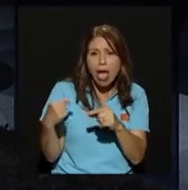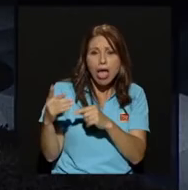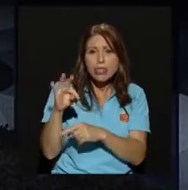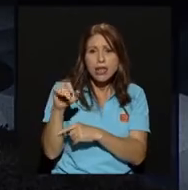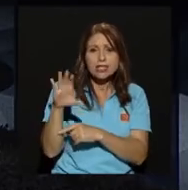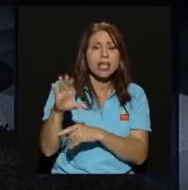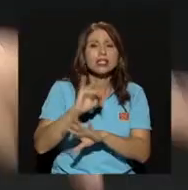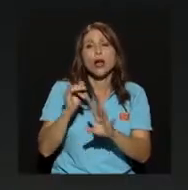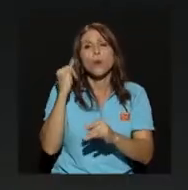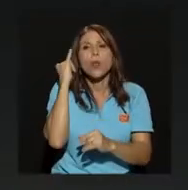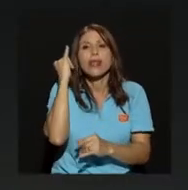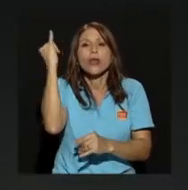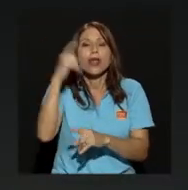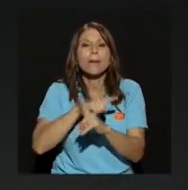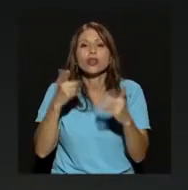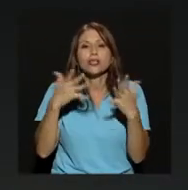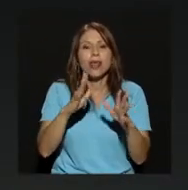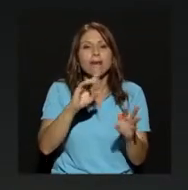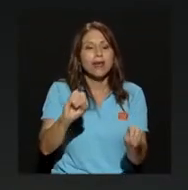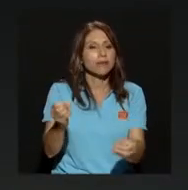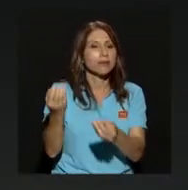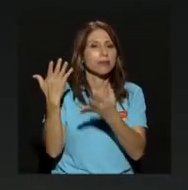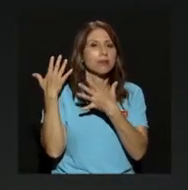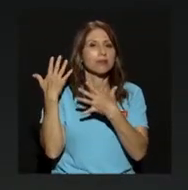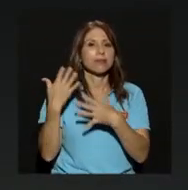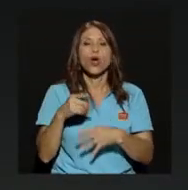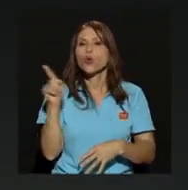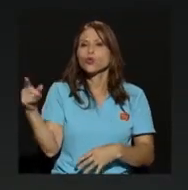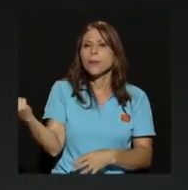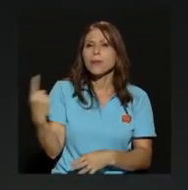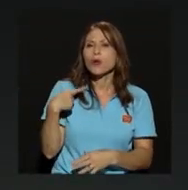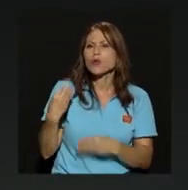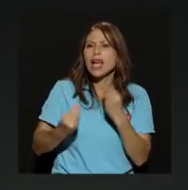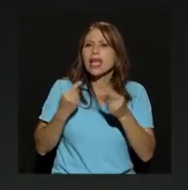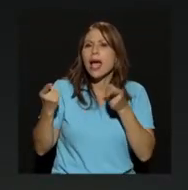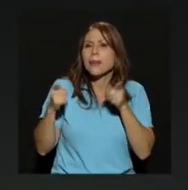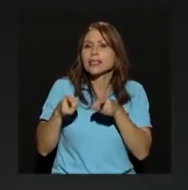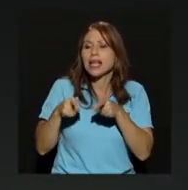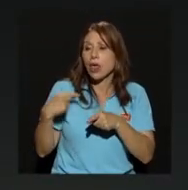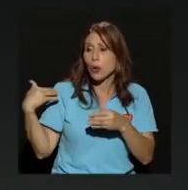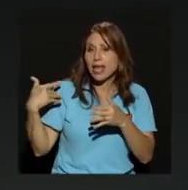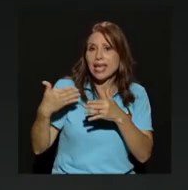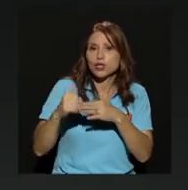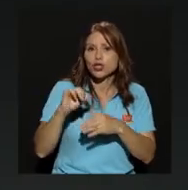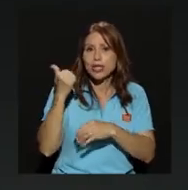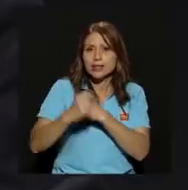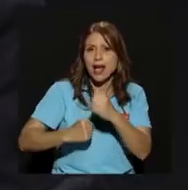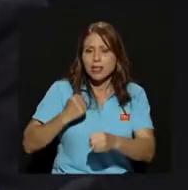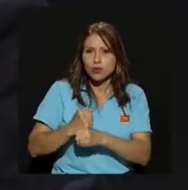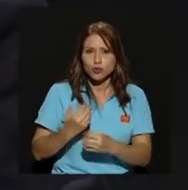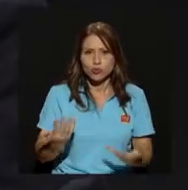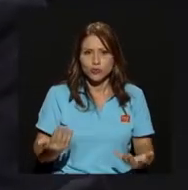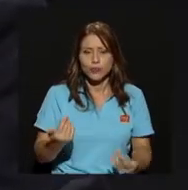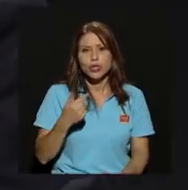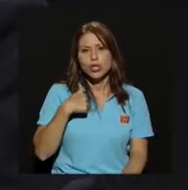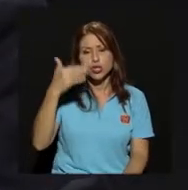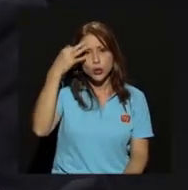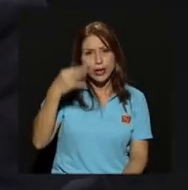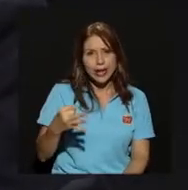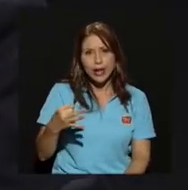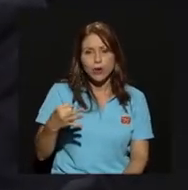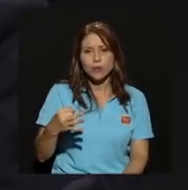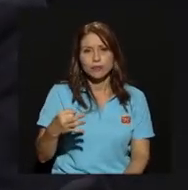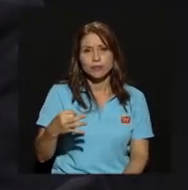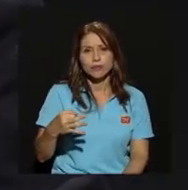que dejarlo atrás y usted me pregunta qué ha pasado en estos 10 años bueno yo creo